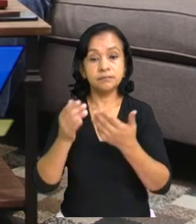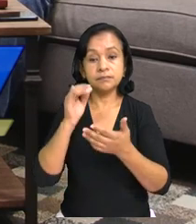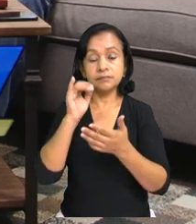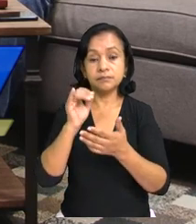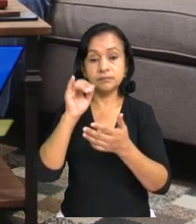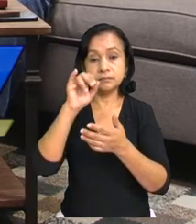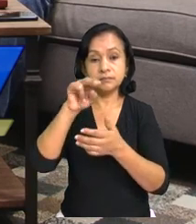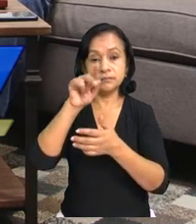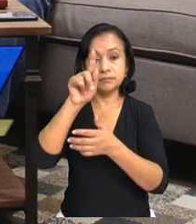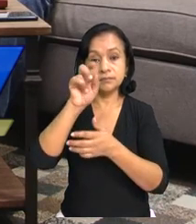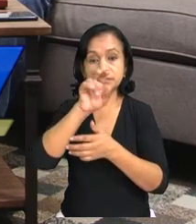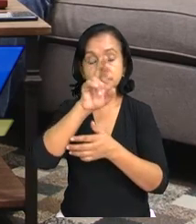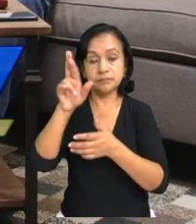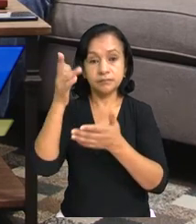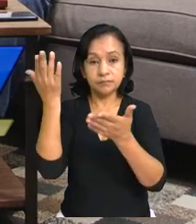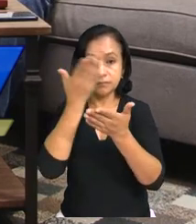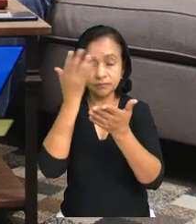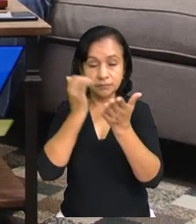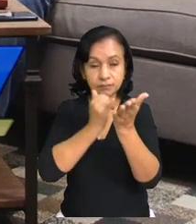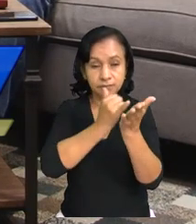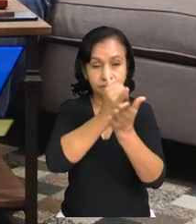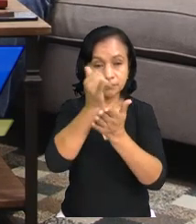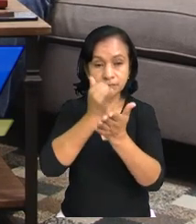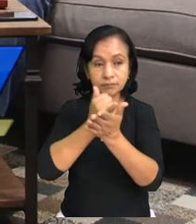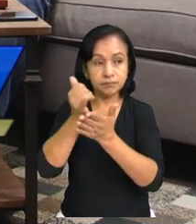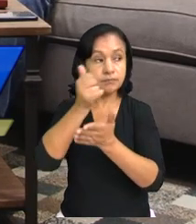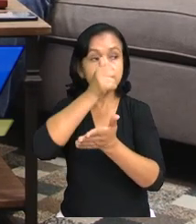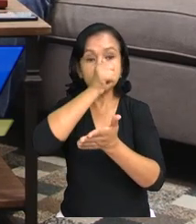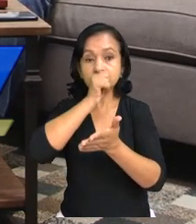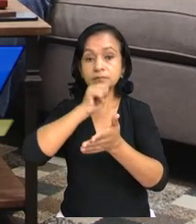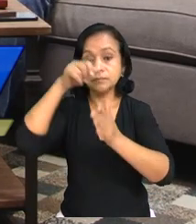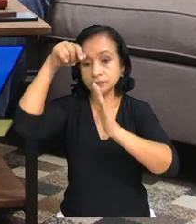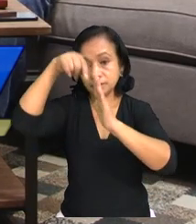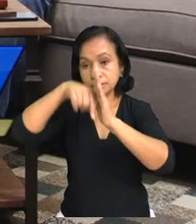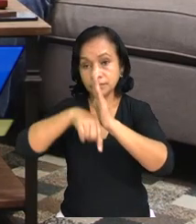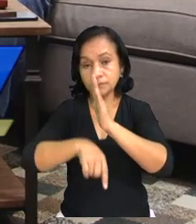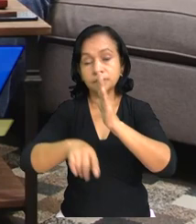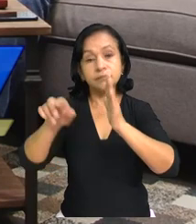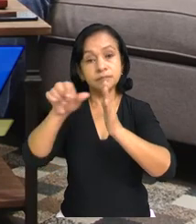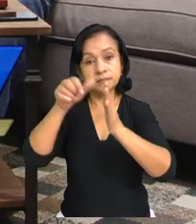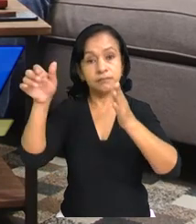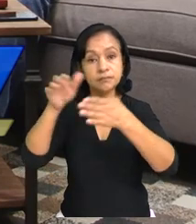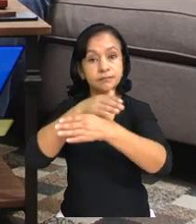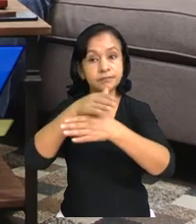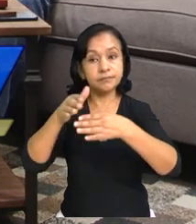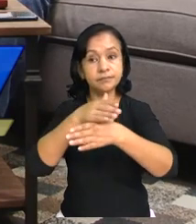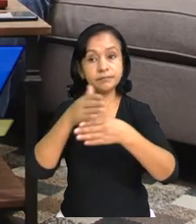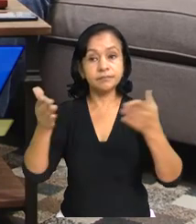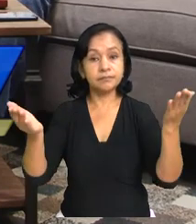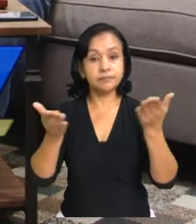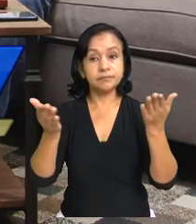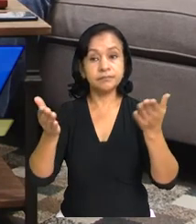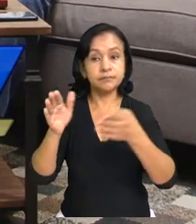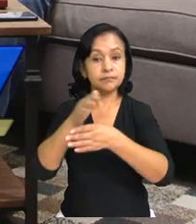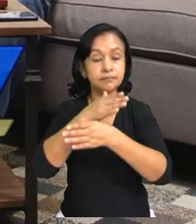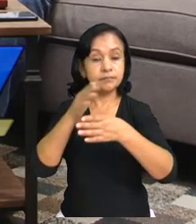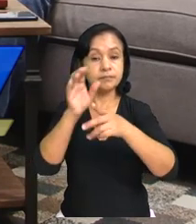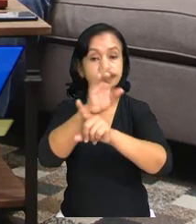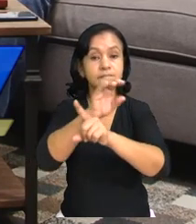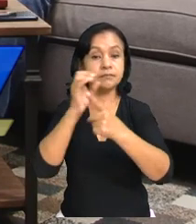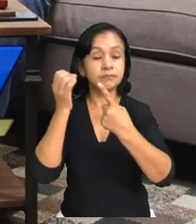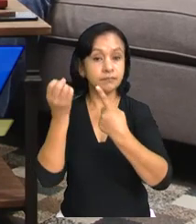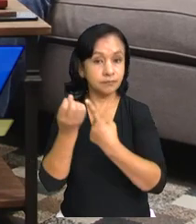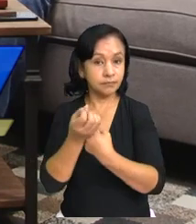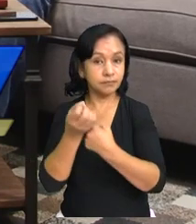INETER, para asegurar el estudio de la fuente subterránea y otros estudios, y una serie de organismos,